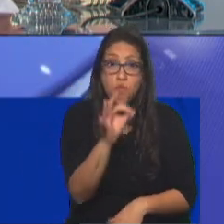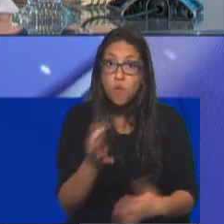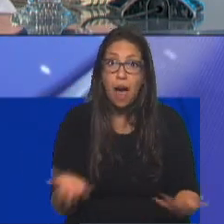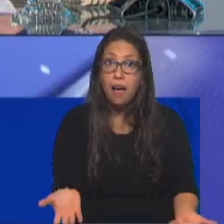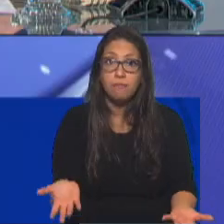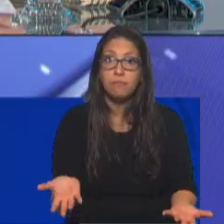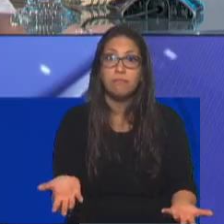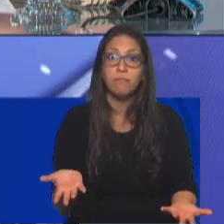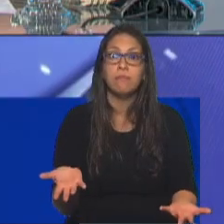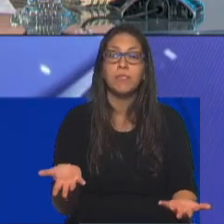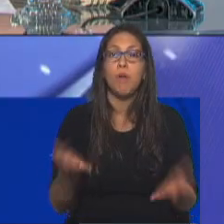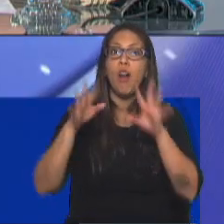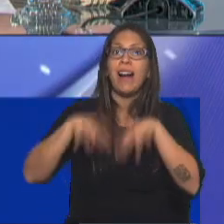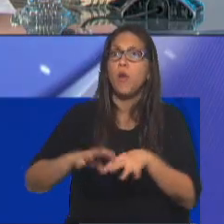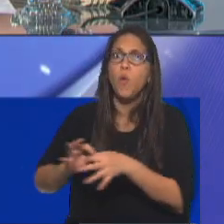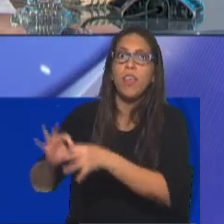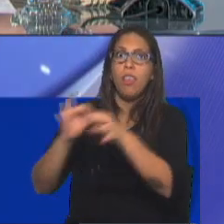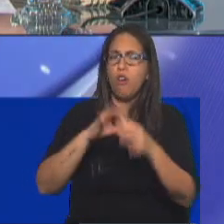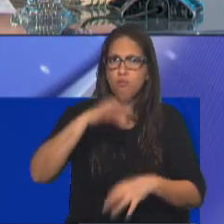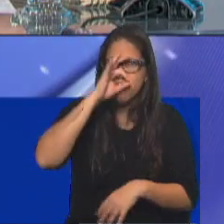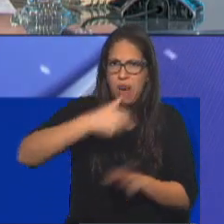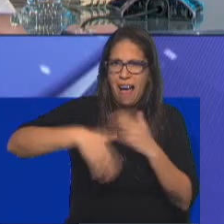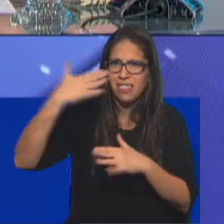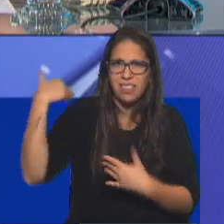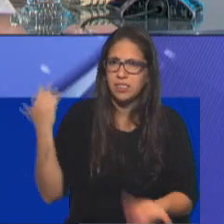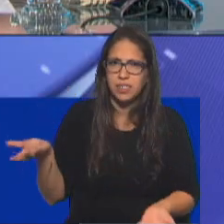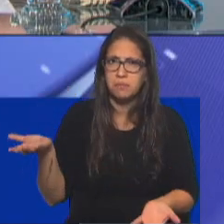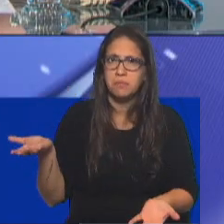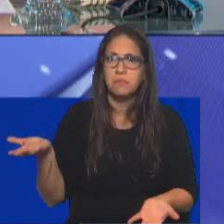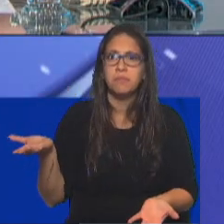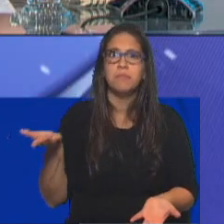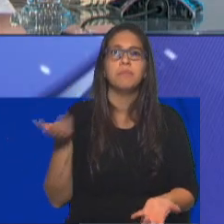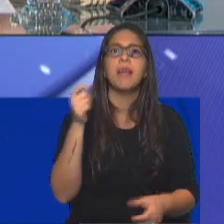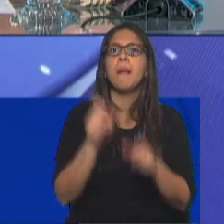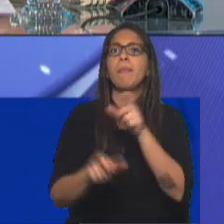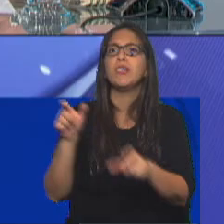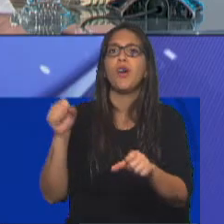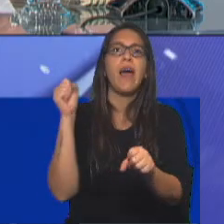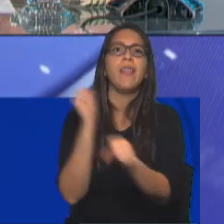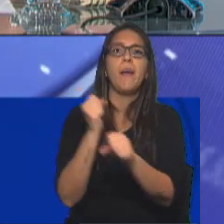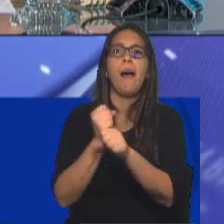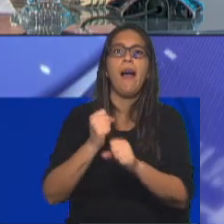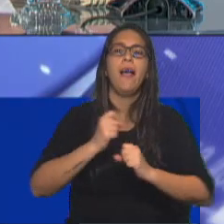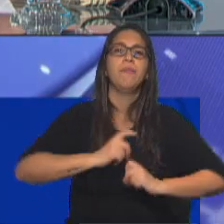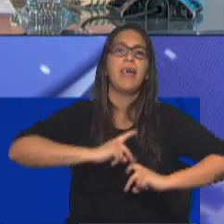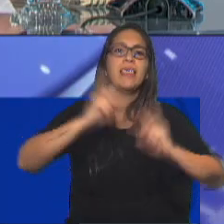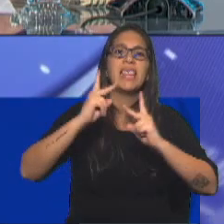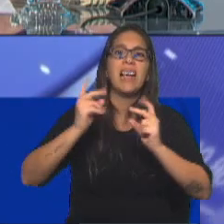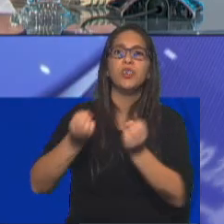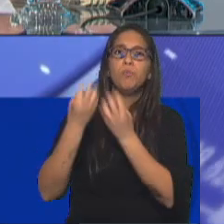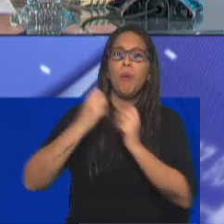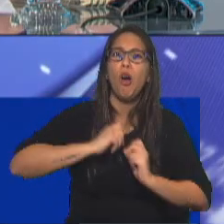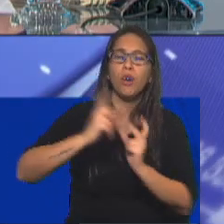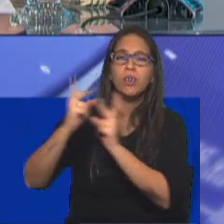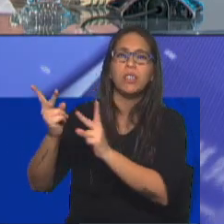los últimos meses de trabajadores de la salud que piden más financiamiento, de trabajadores de transporte, entre otros. Es decir, que también lo que tiene